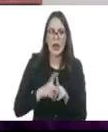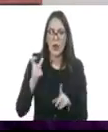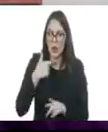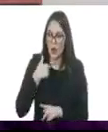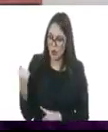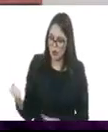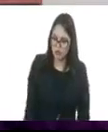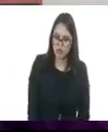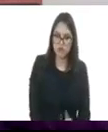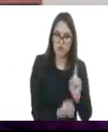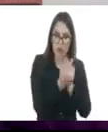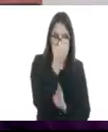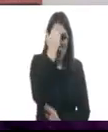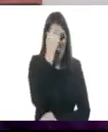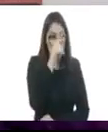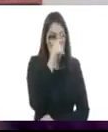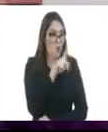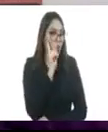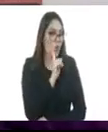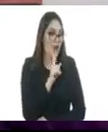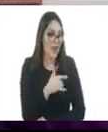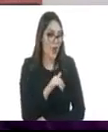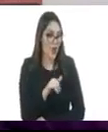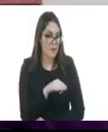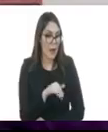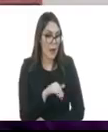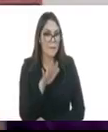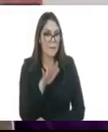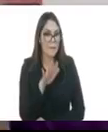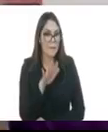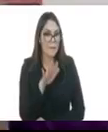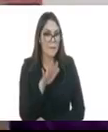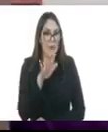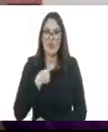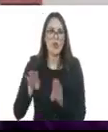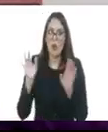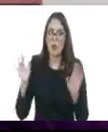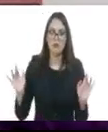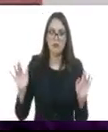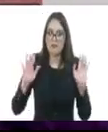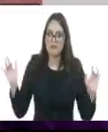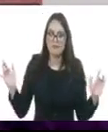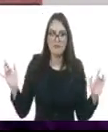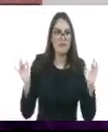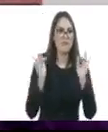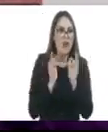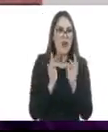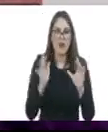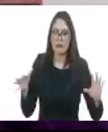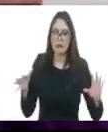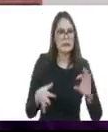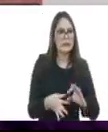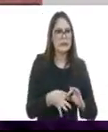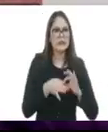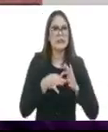Hernández Tepetate, pues hicimos un clic de volada. Justamente